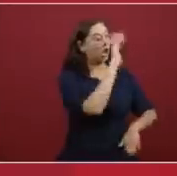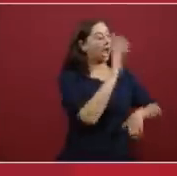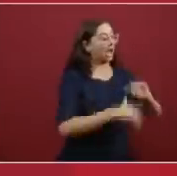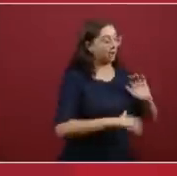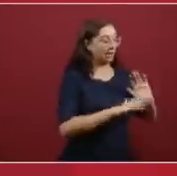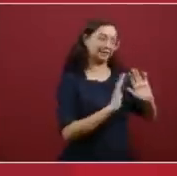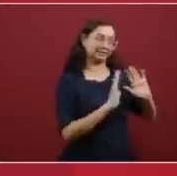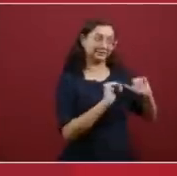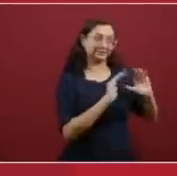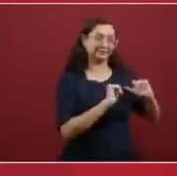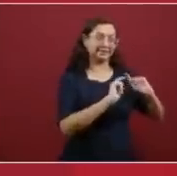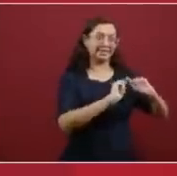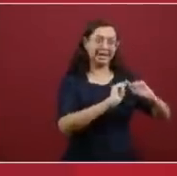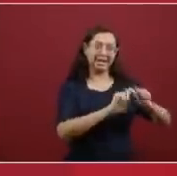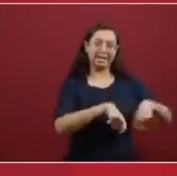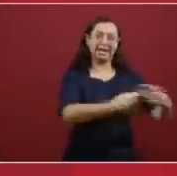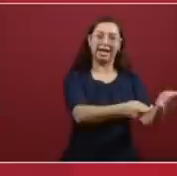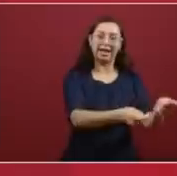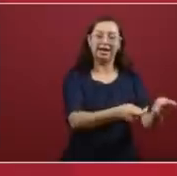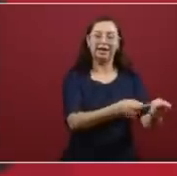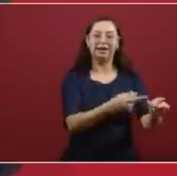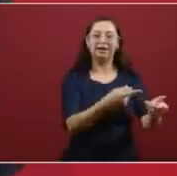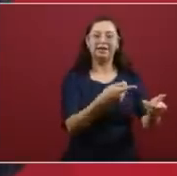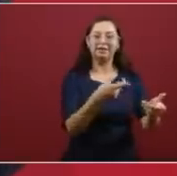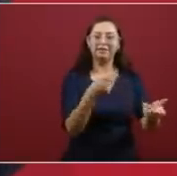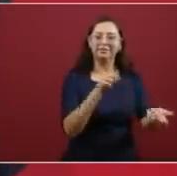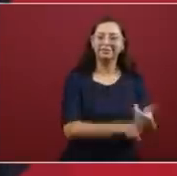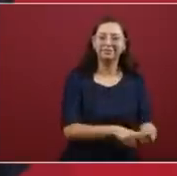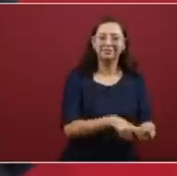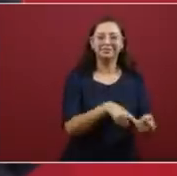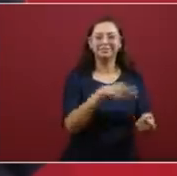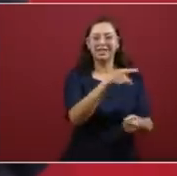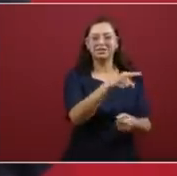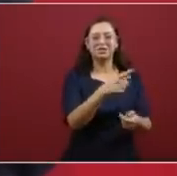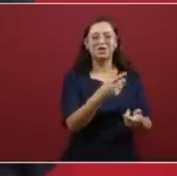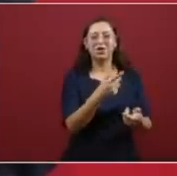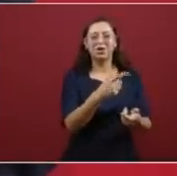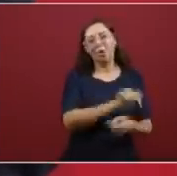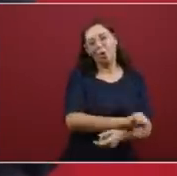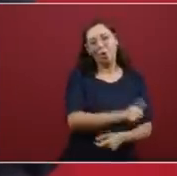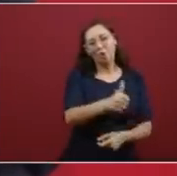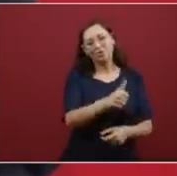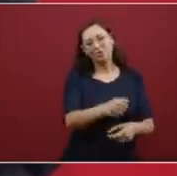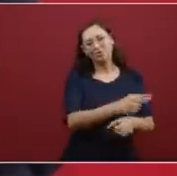nombraron a los integrantes de los